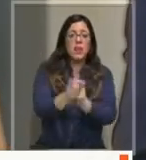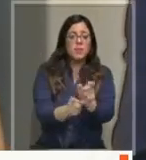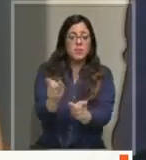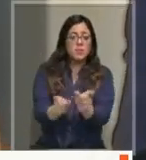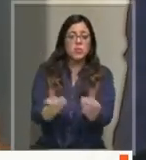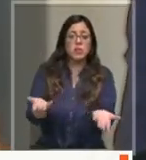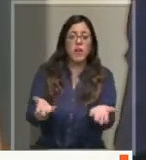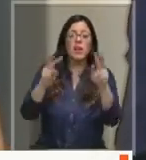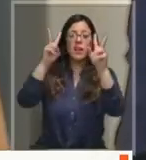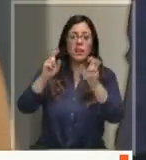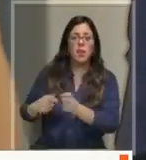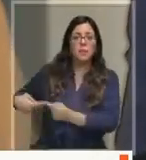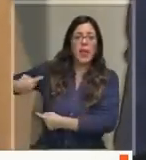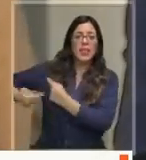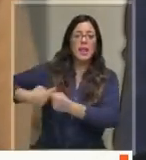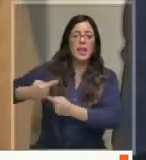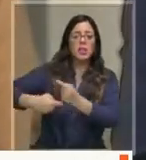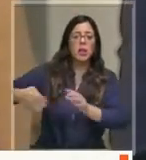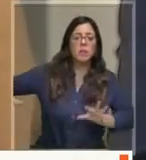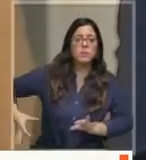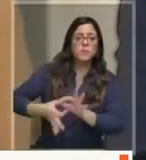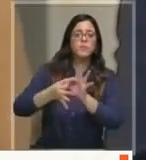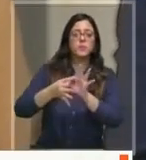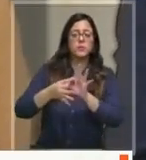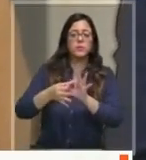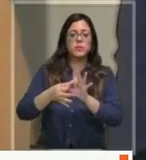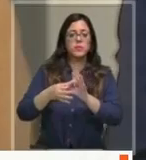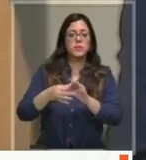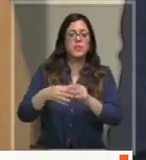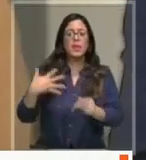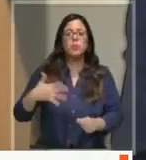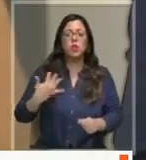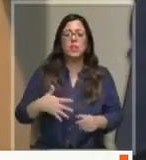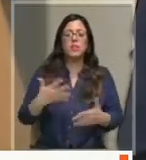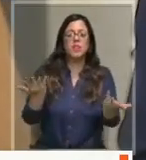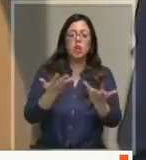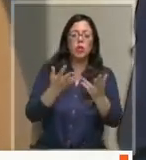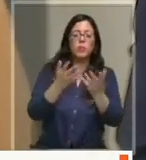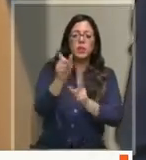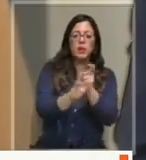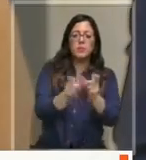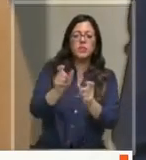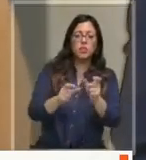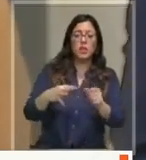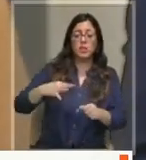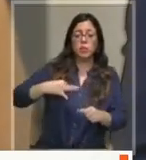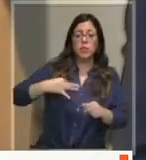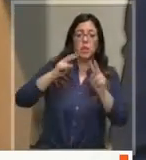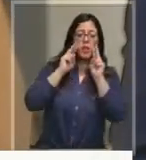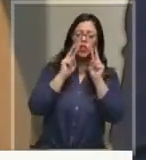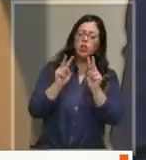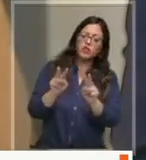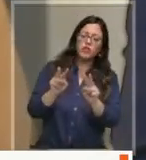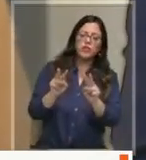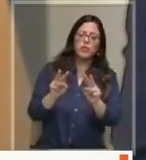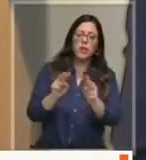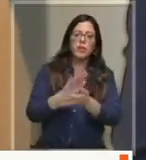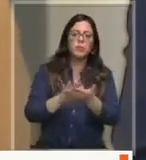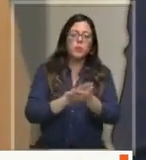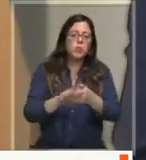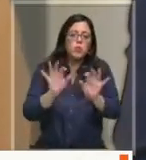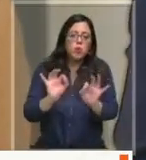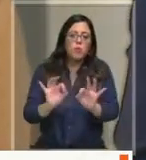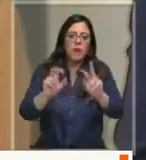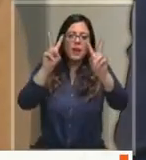Lo importante es es como la ciudadanía los percibe no es normal en el juego digamos de la